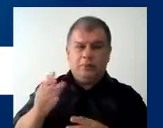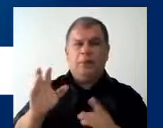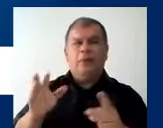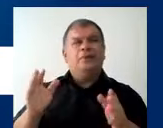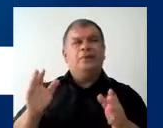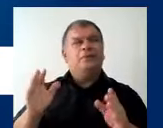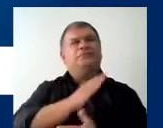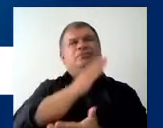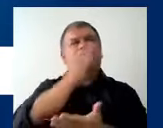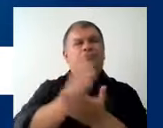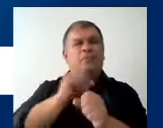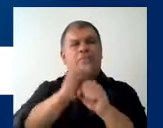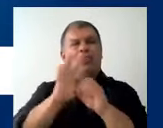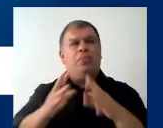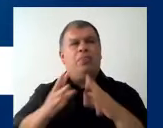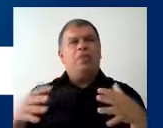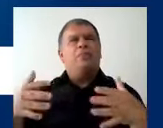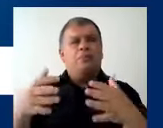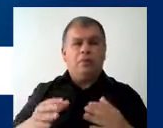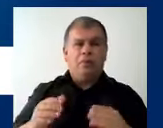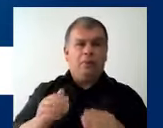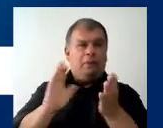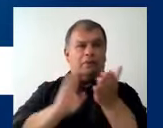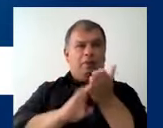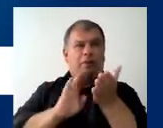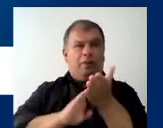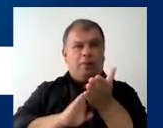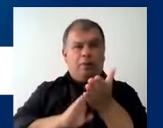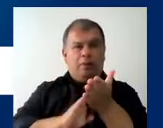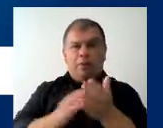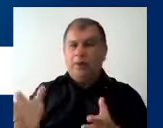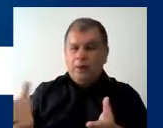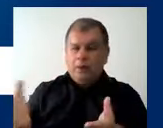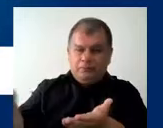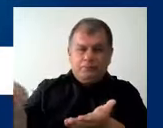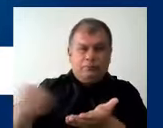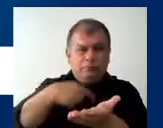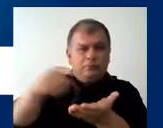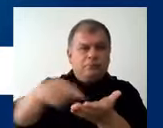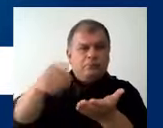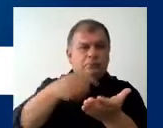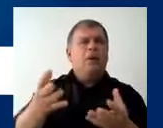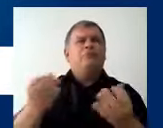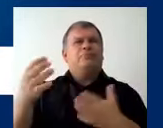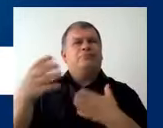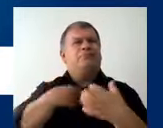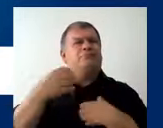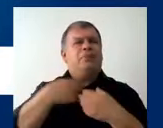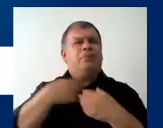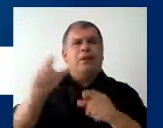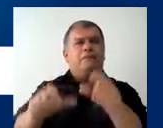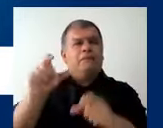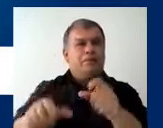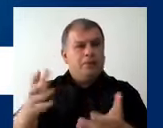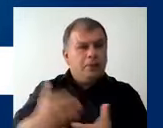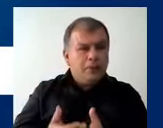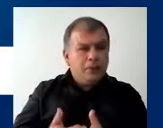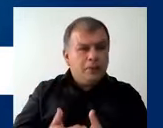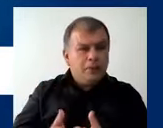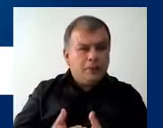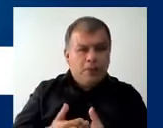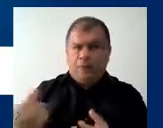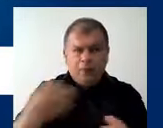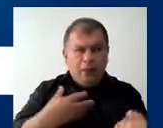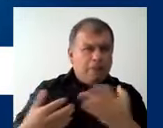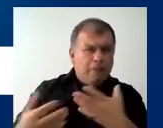situación de emergencia, como Defensoría del Pueblo hemos recibido muchas quejas de personas que nos